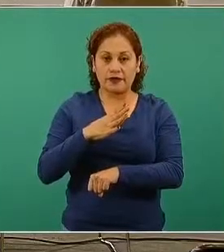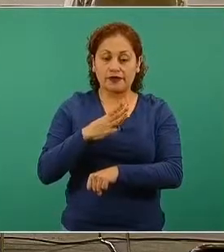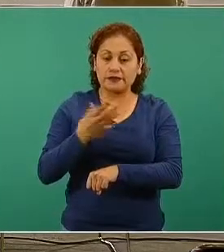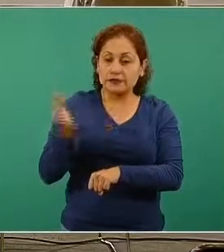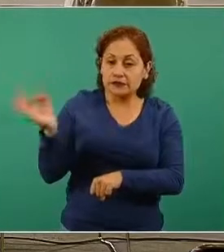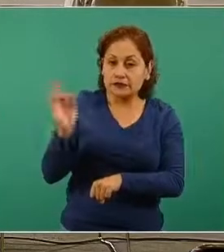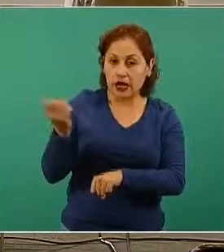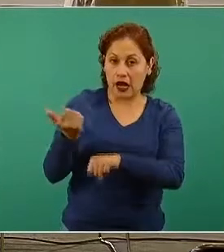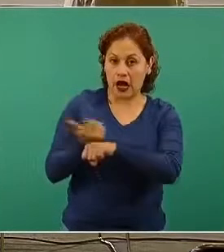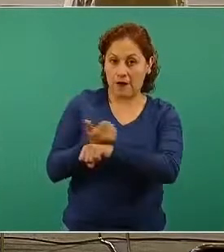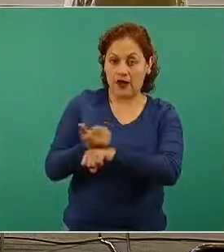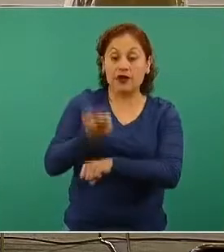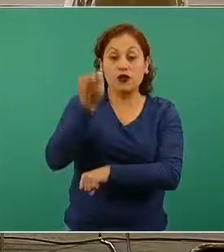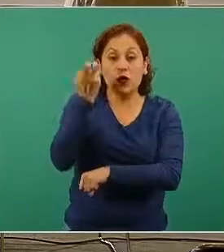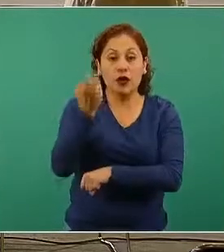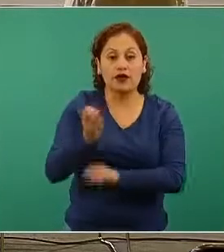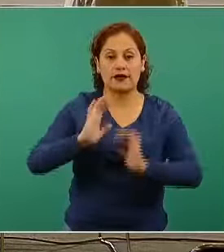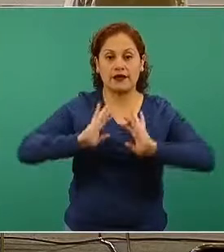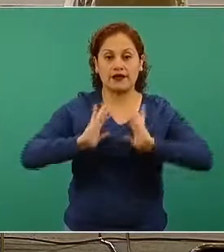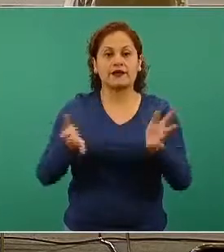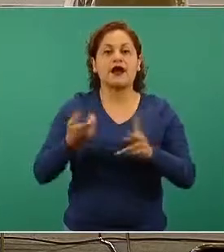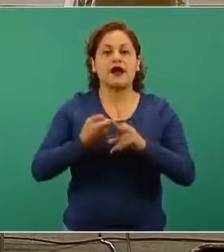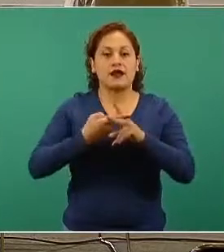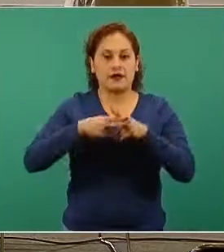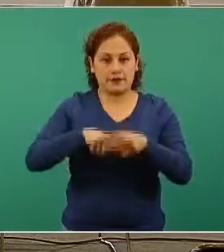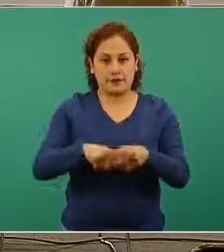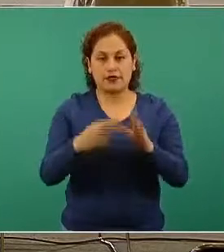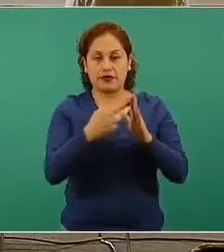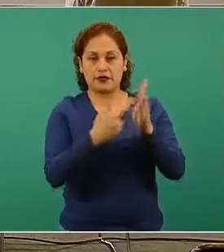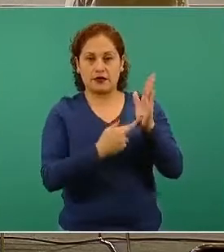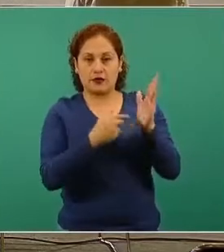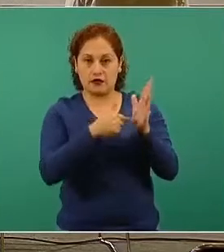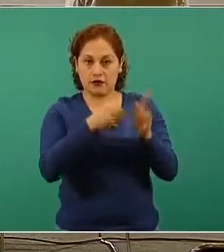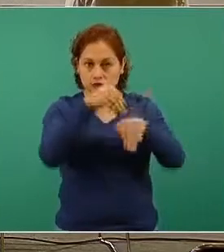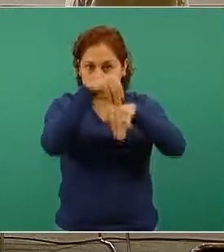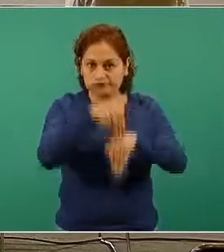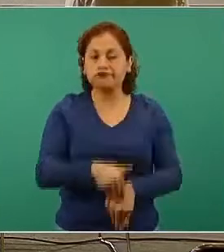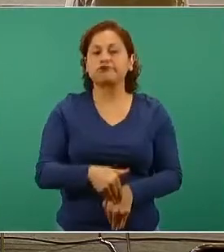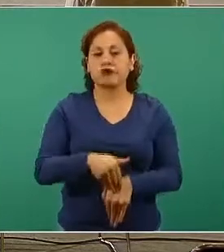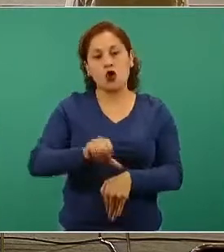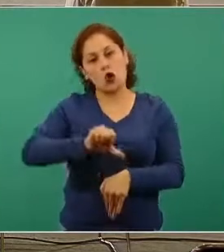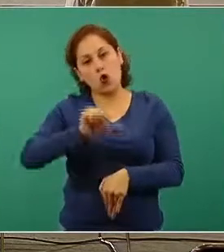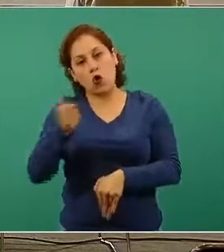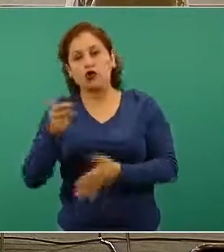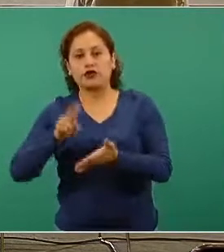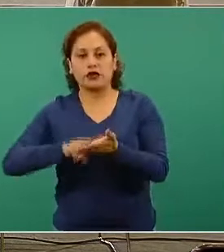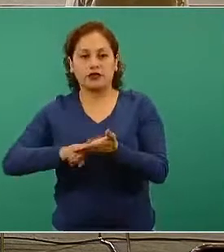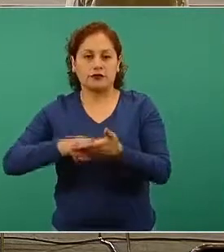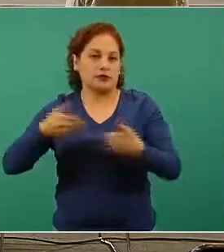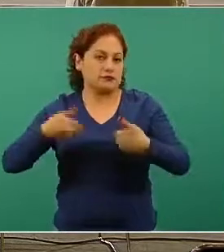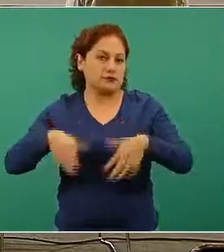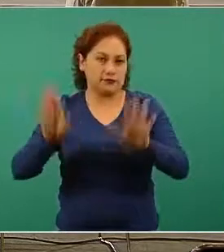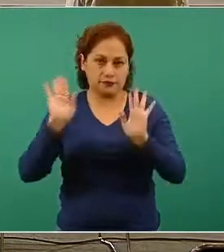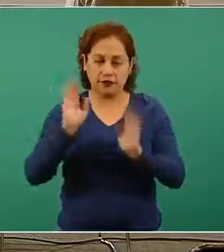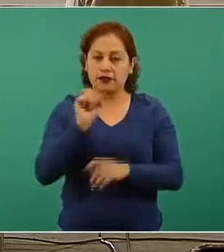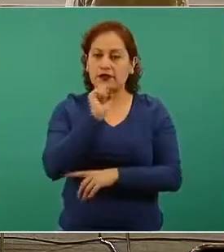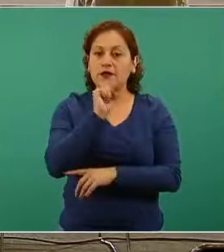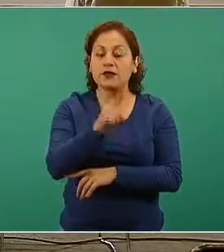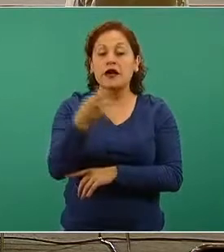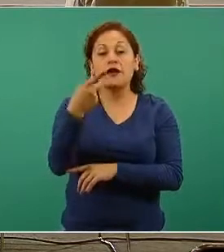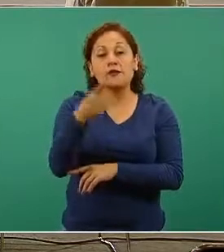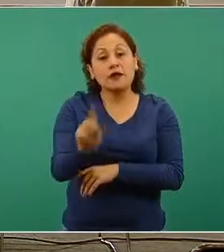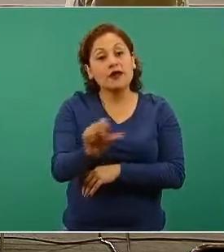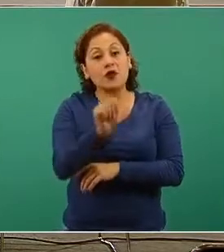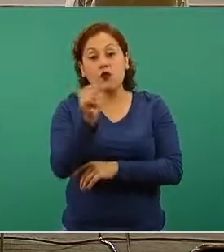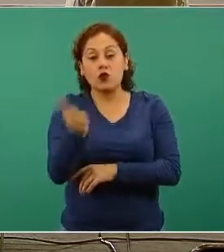podrían empezar a aplicar este lineamiento. Sin embargo, esto también depende obviamente de cada unidad. Cuando nosotros hablamos